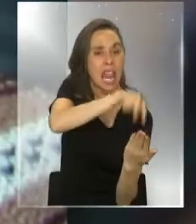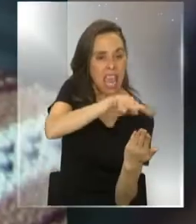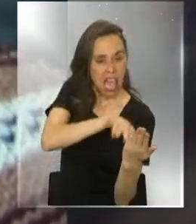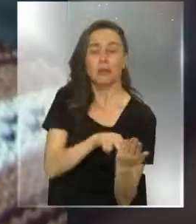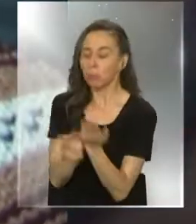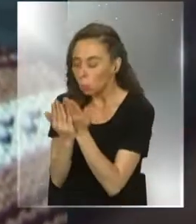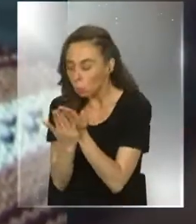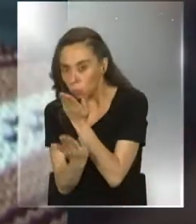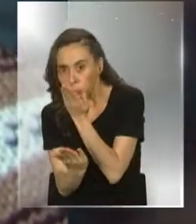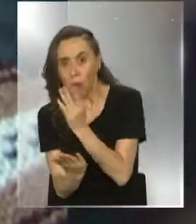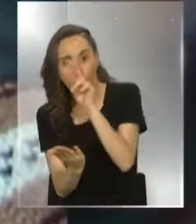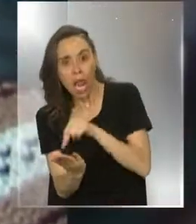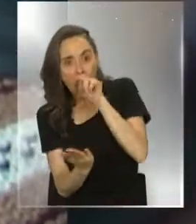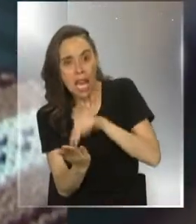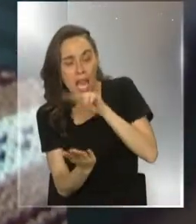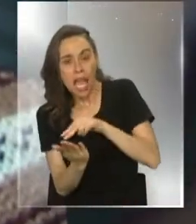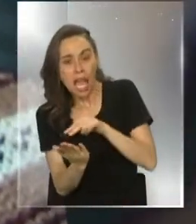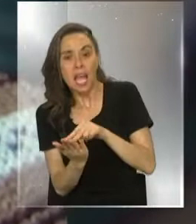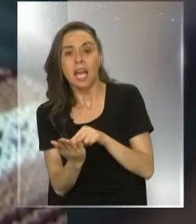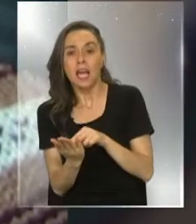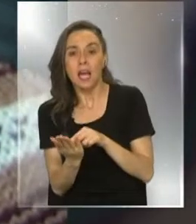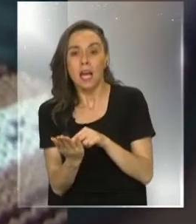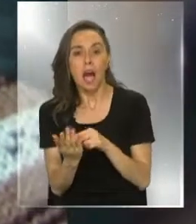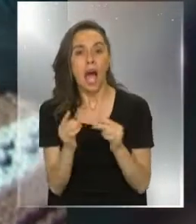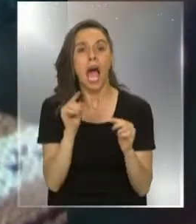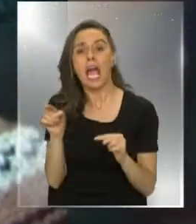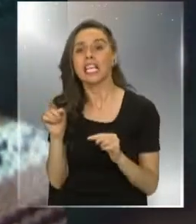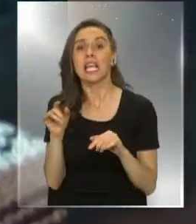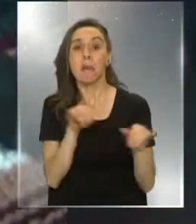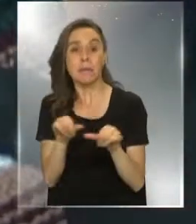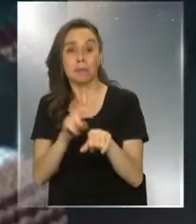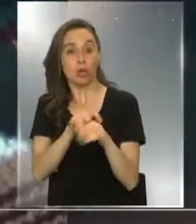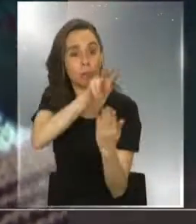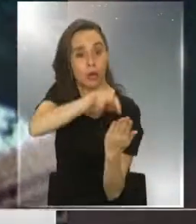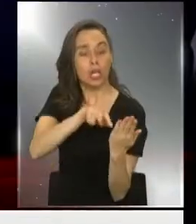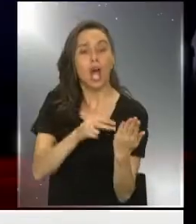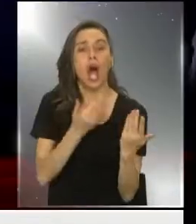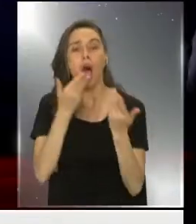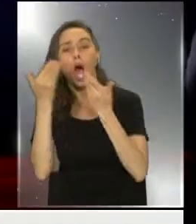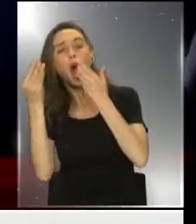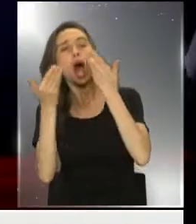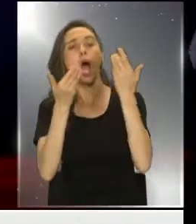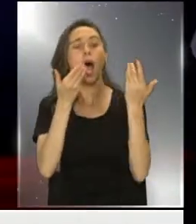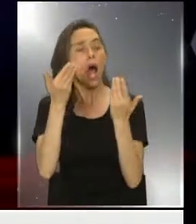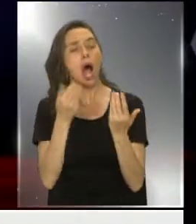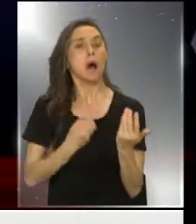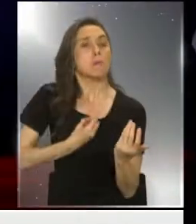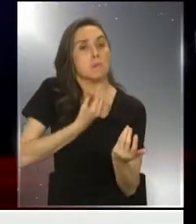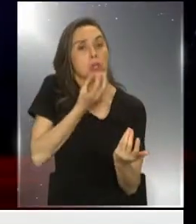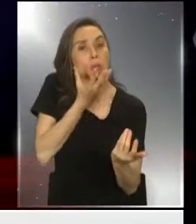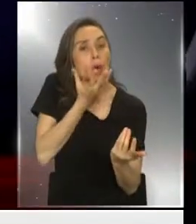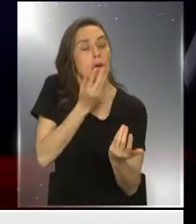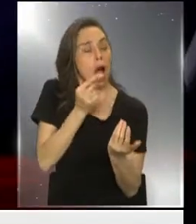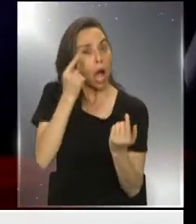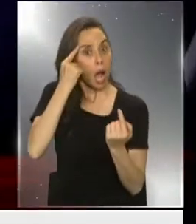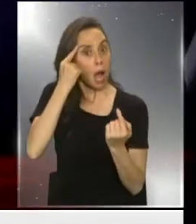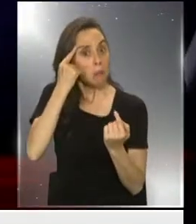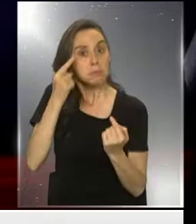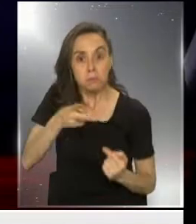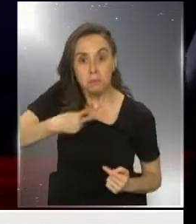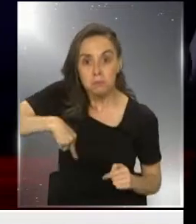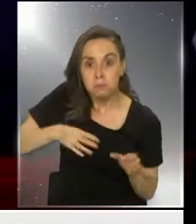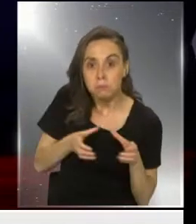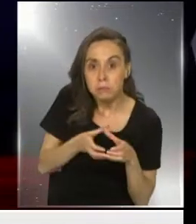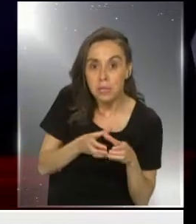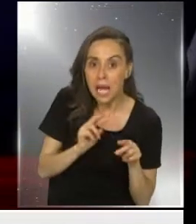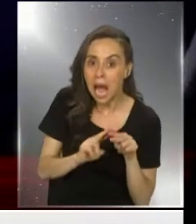leer, pero al mismo tiempo alguno los entonaba un poco así. Y bueno, de ahí nace la idea